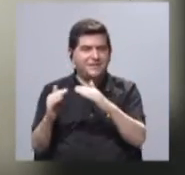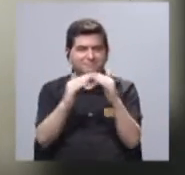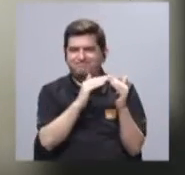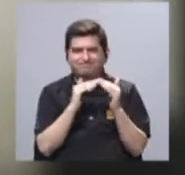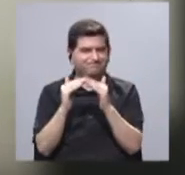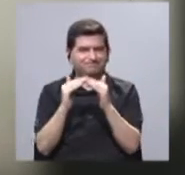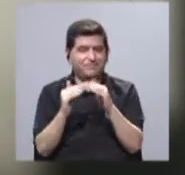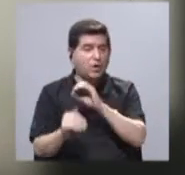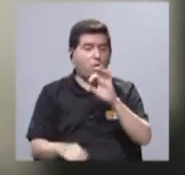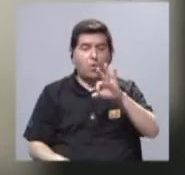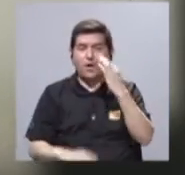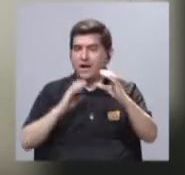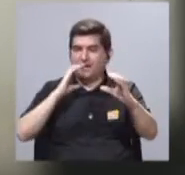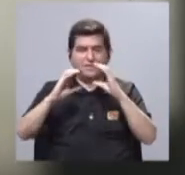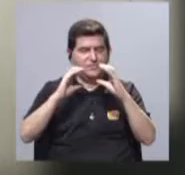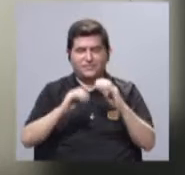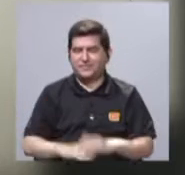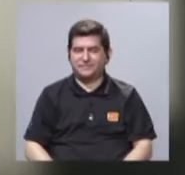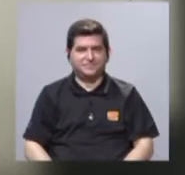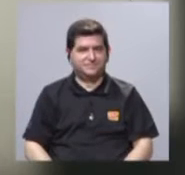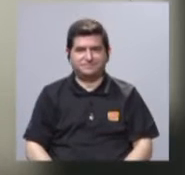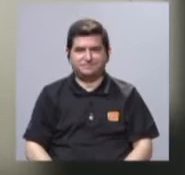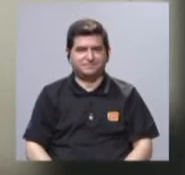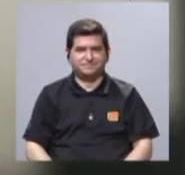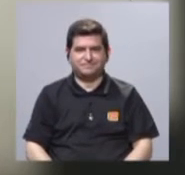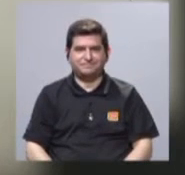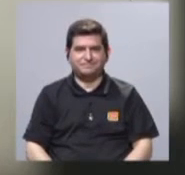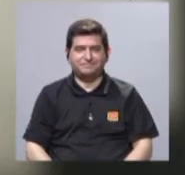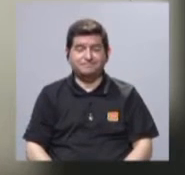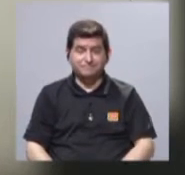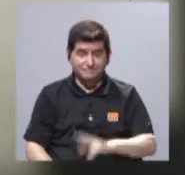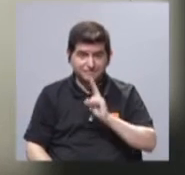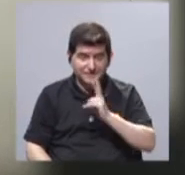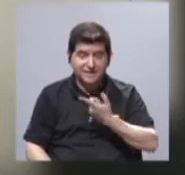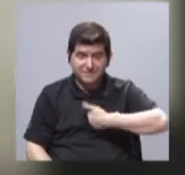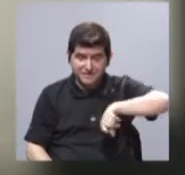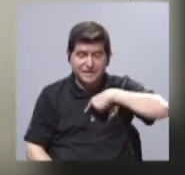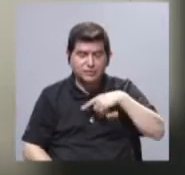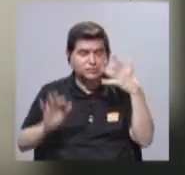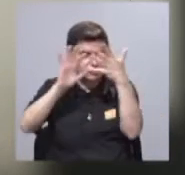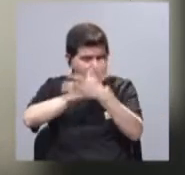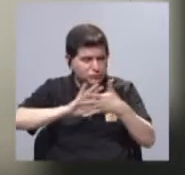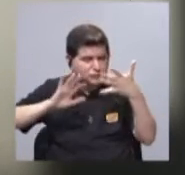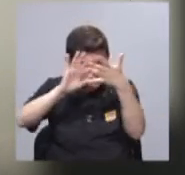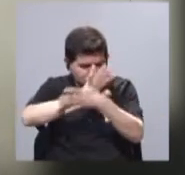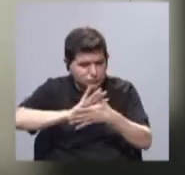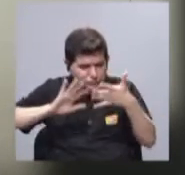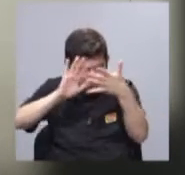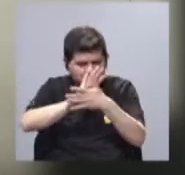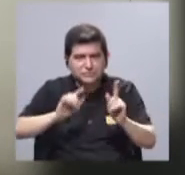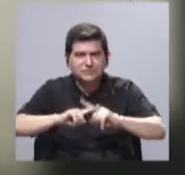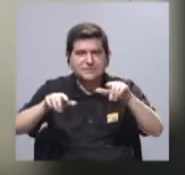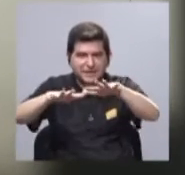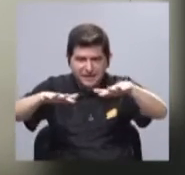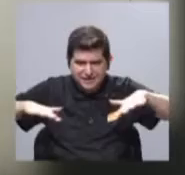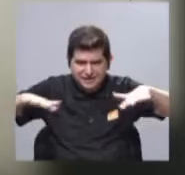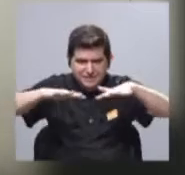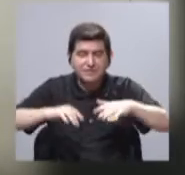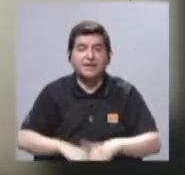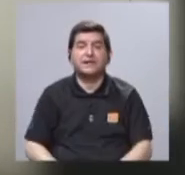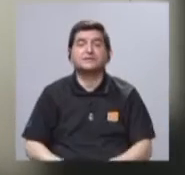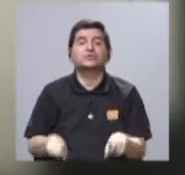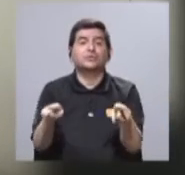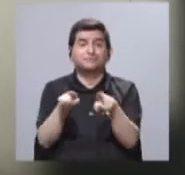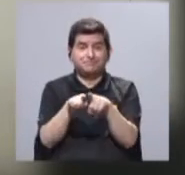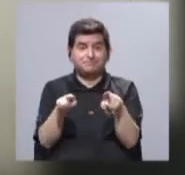población ni a los medios de comunicación tenemos la verdad es que hemos generado confusión en muchos terrenos incluyendo